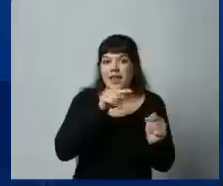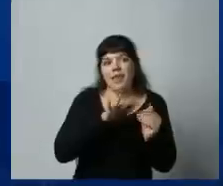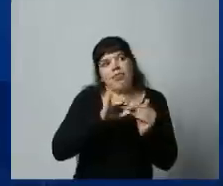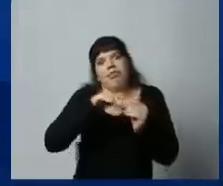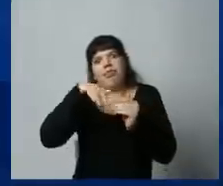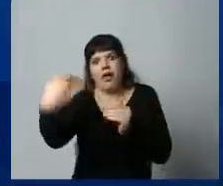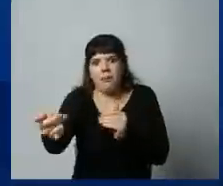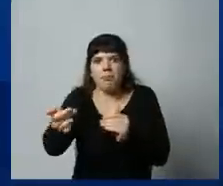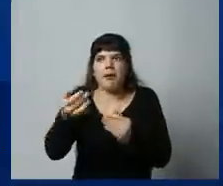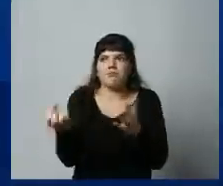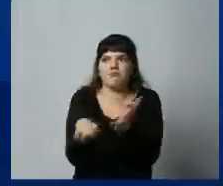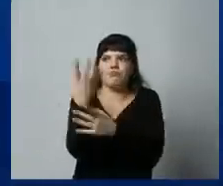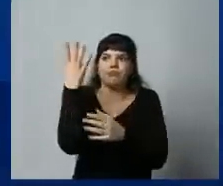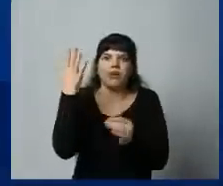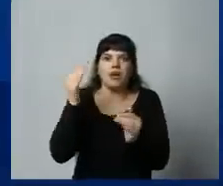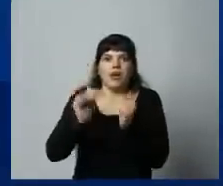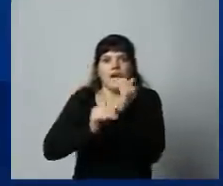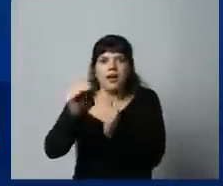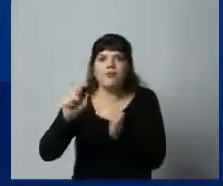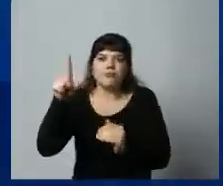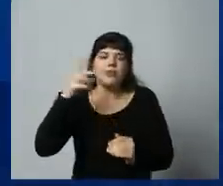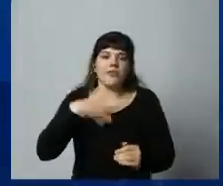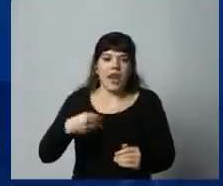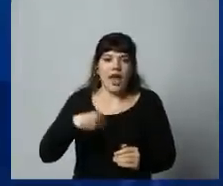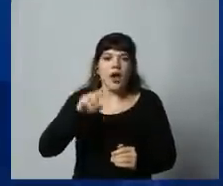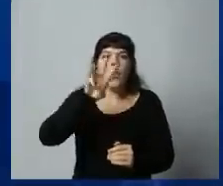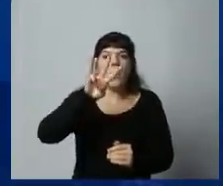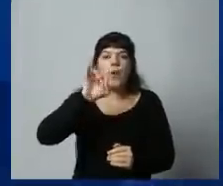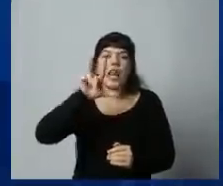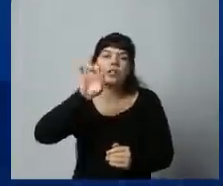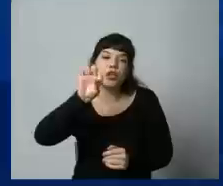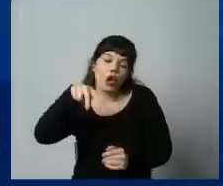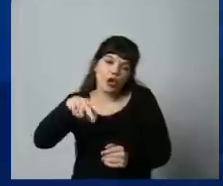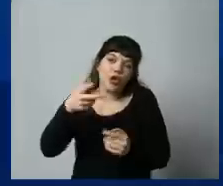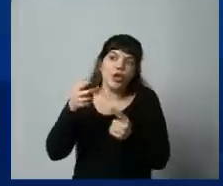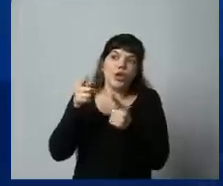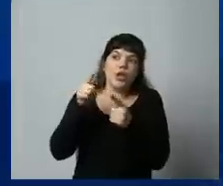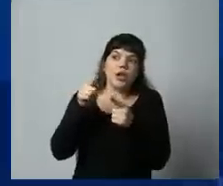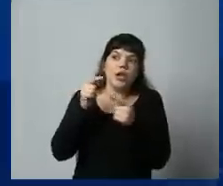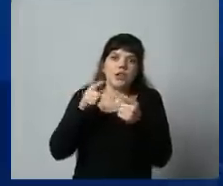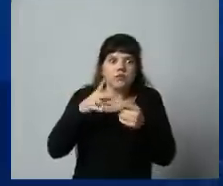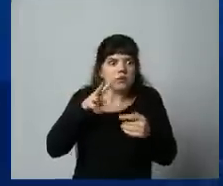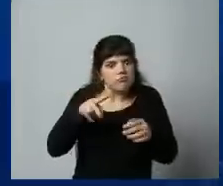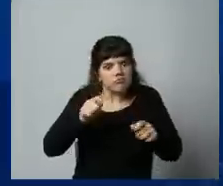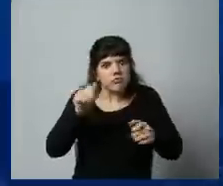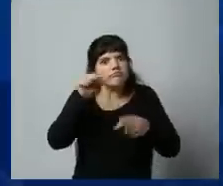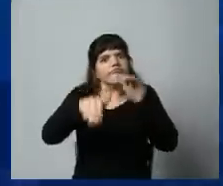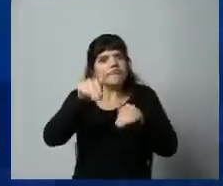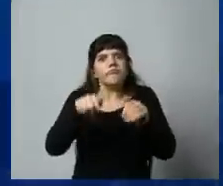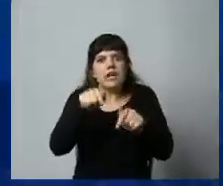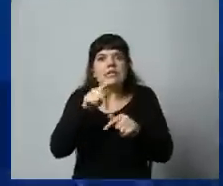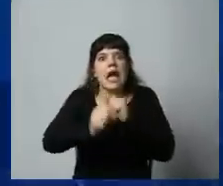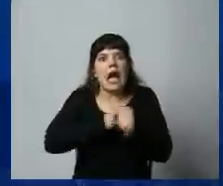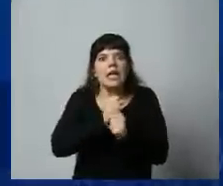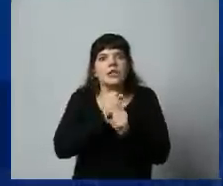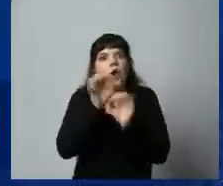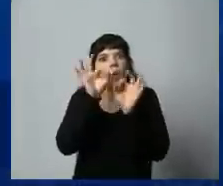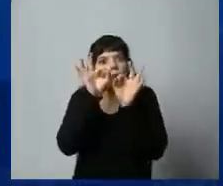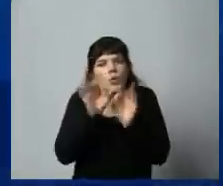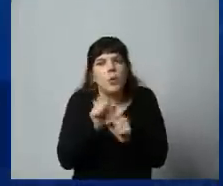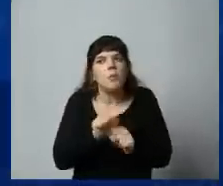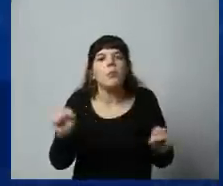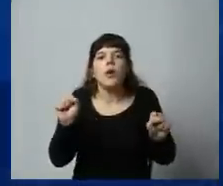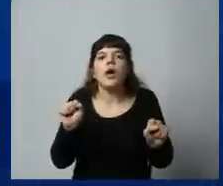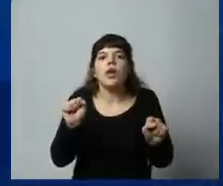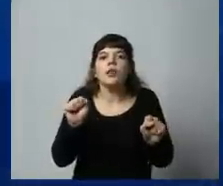un líder popular que arrastraba literalmente masas y se veía que la elección de ese año podía poner en riesgo